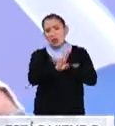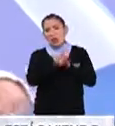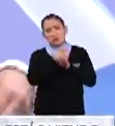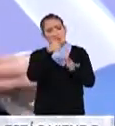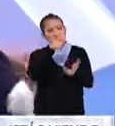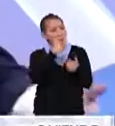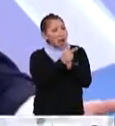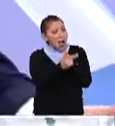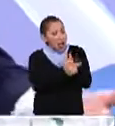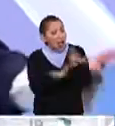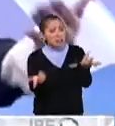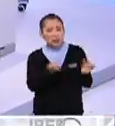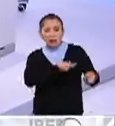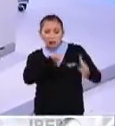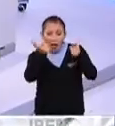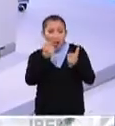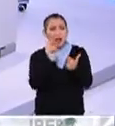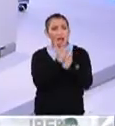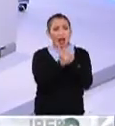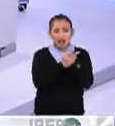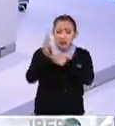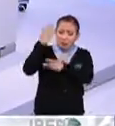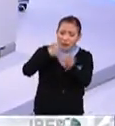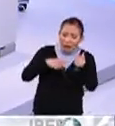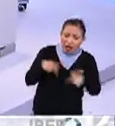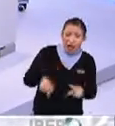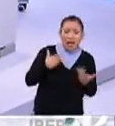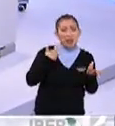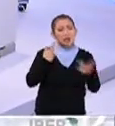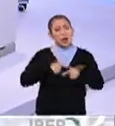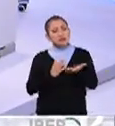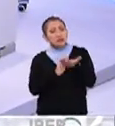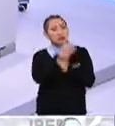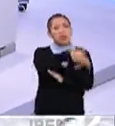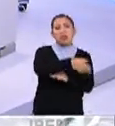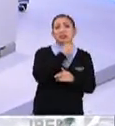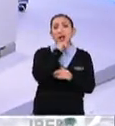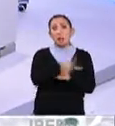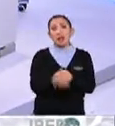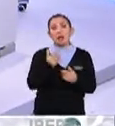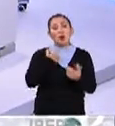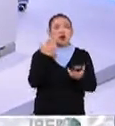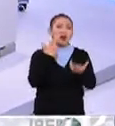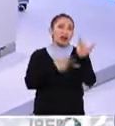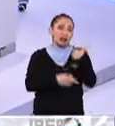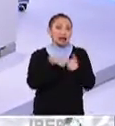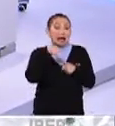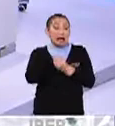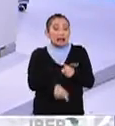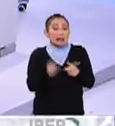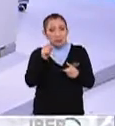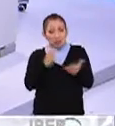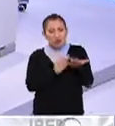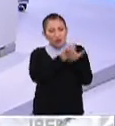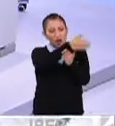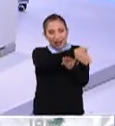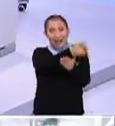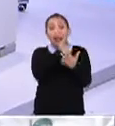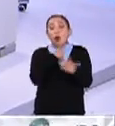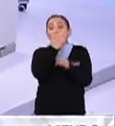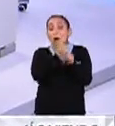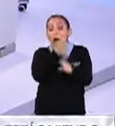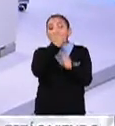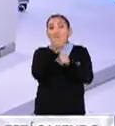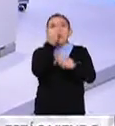es un país de expulsión, es un país de recepción, es un país de tránsito y cada vez más también de retorno. Entonces, en este tránsito vemos que cada